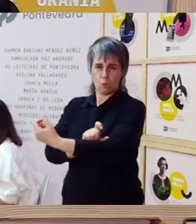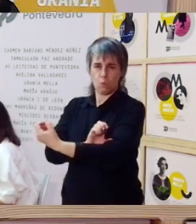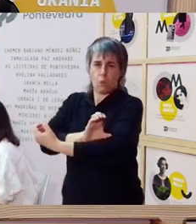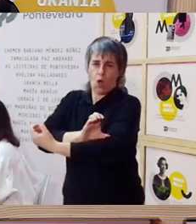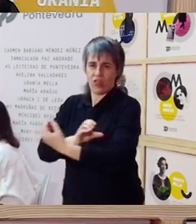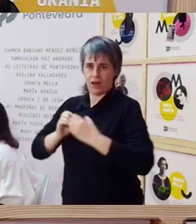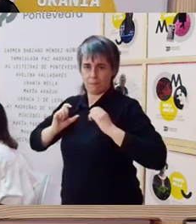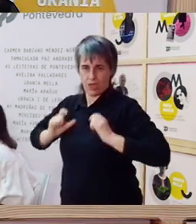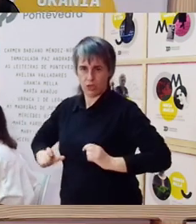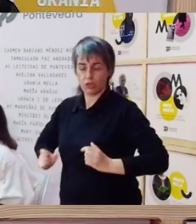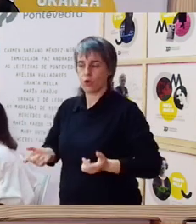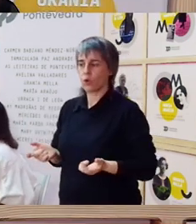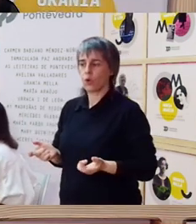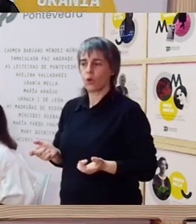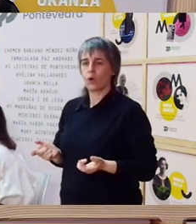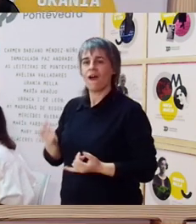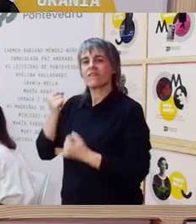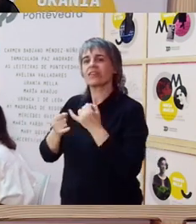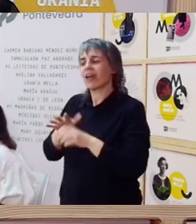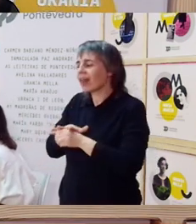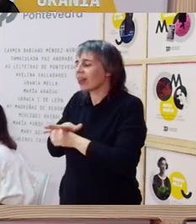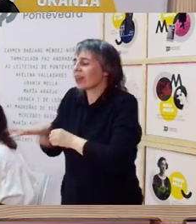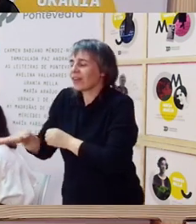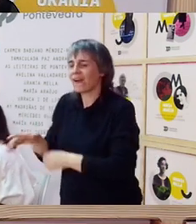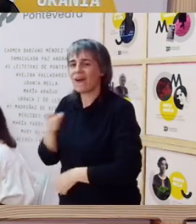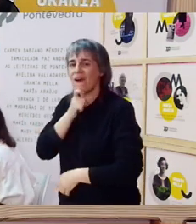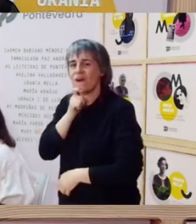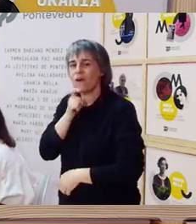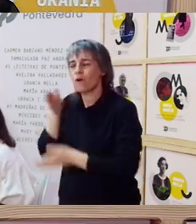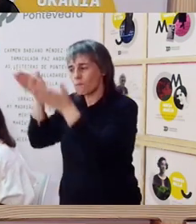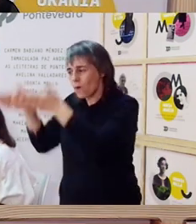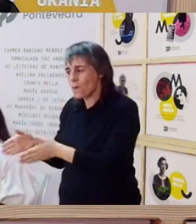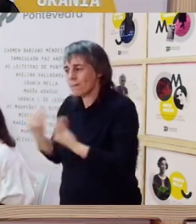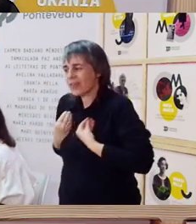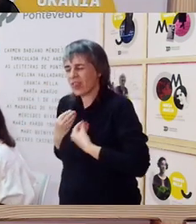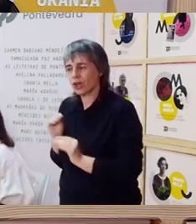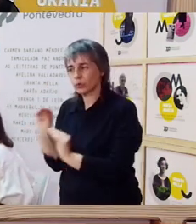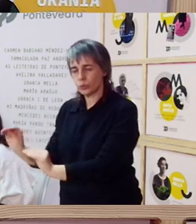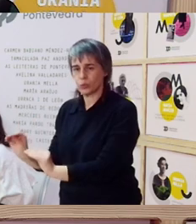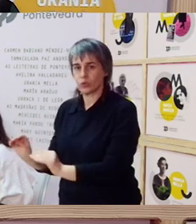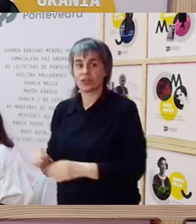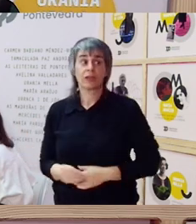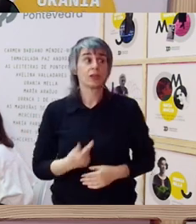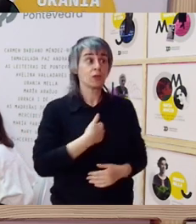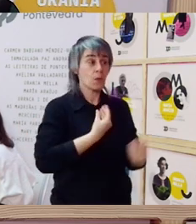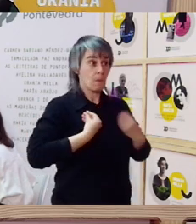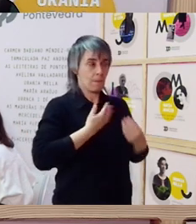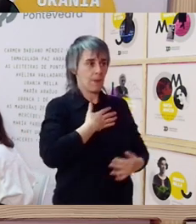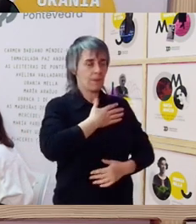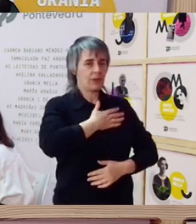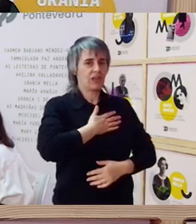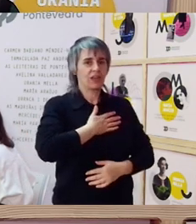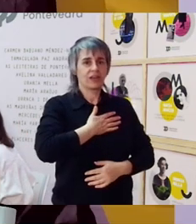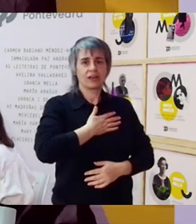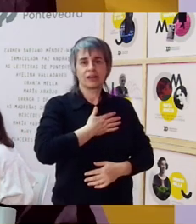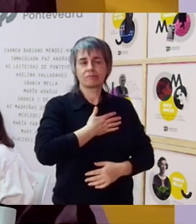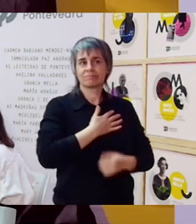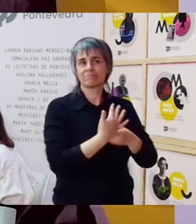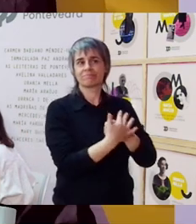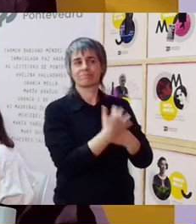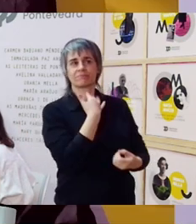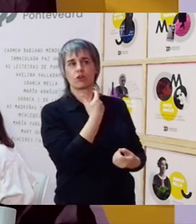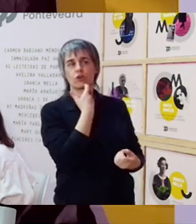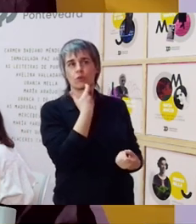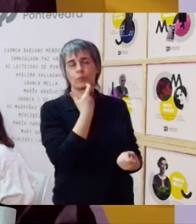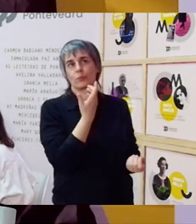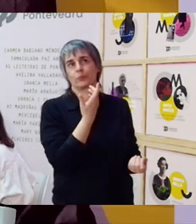che transmitiu, non? Pois eso. Para a túa vida, que che servise? Pois para a miña vida eso, que nunca te podes